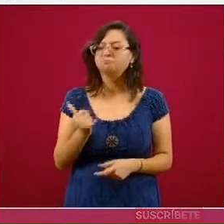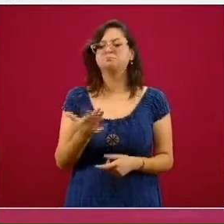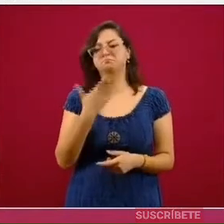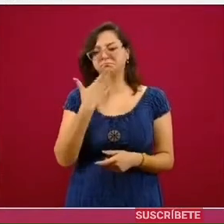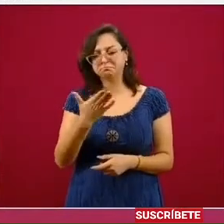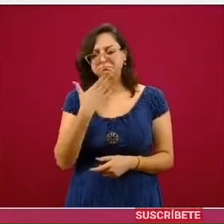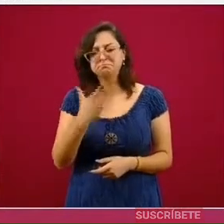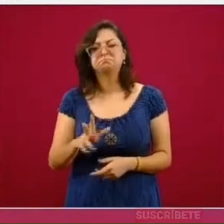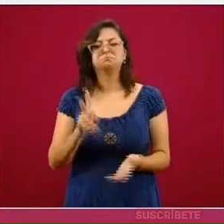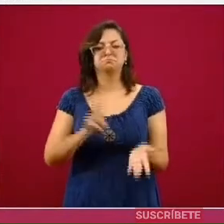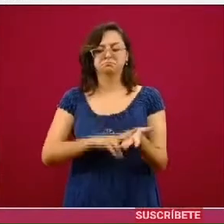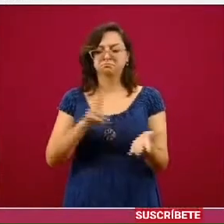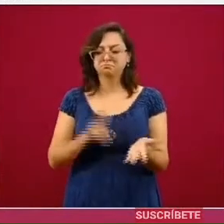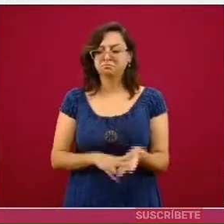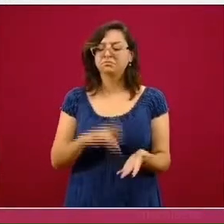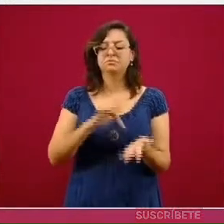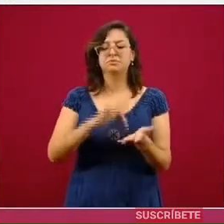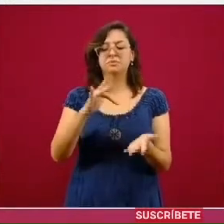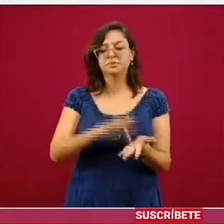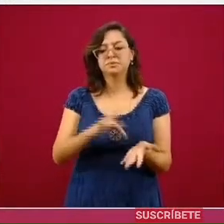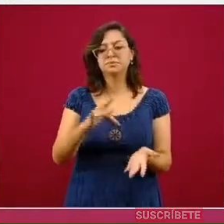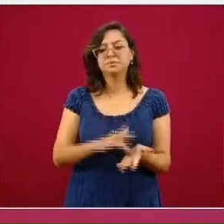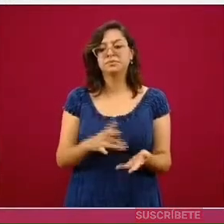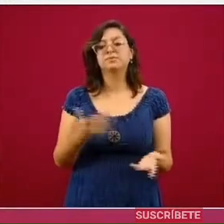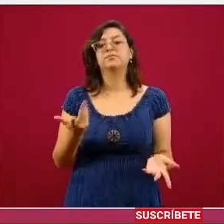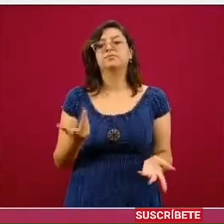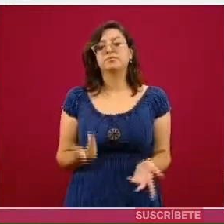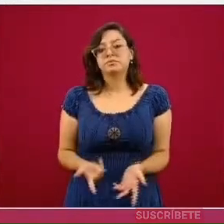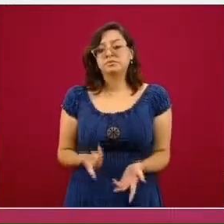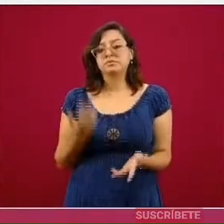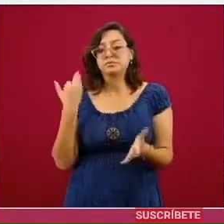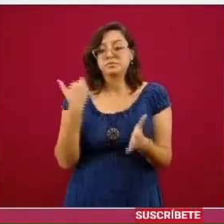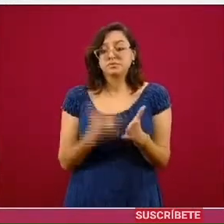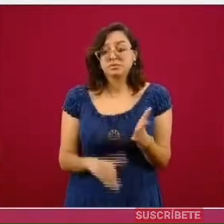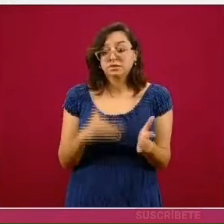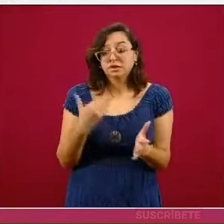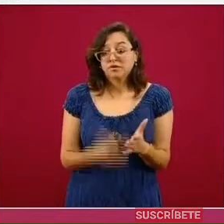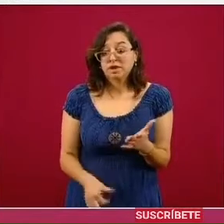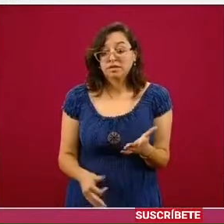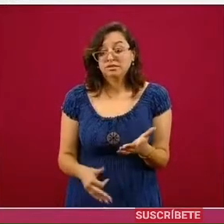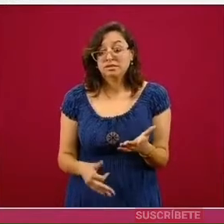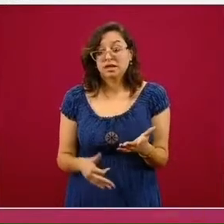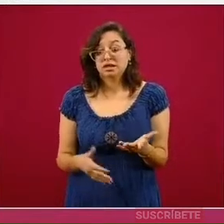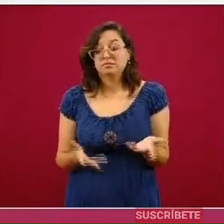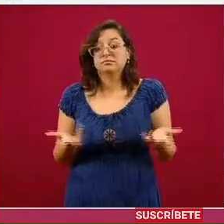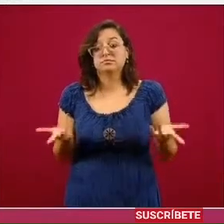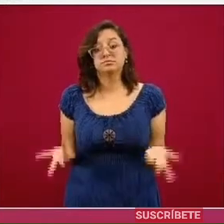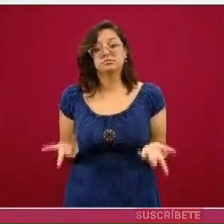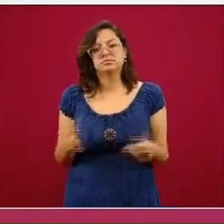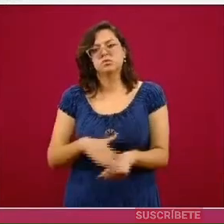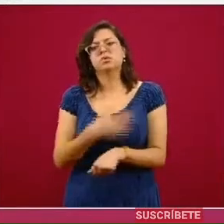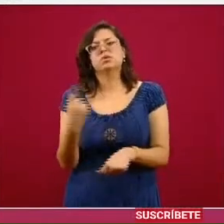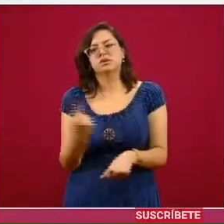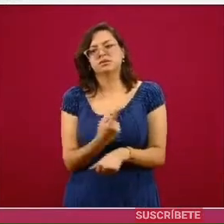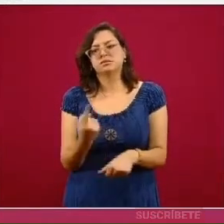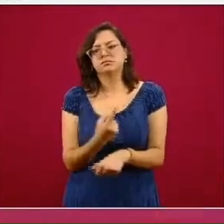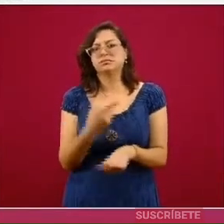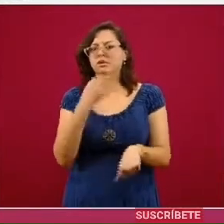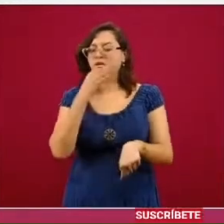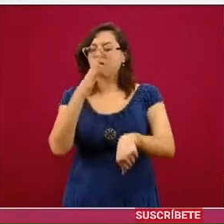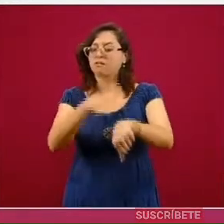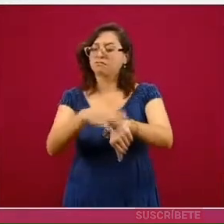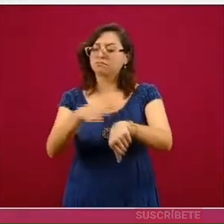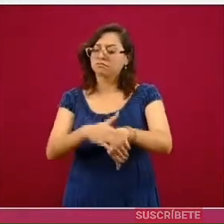es bienvenido, todo esfuerzo se agradece. Cuando mencionamos que falta enfatizar algo, es con el ánimo de que la